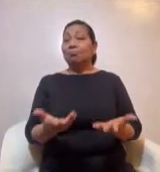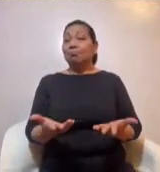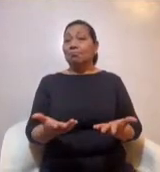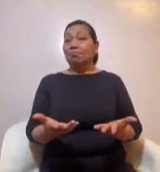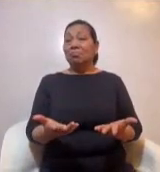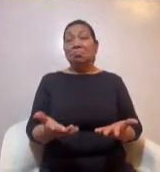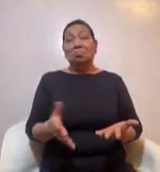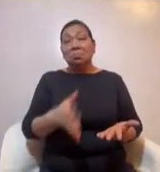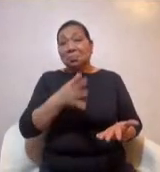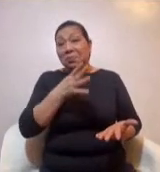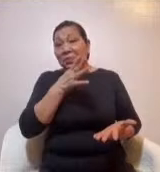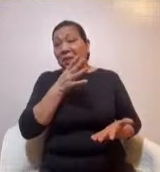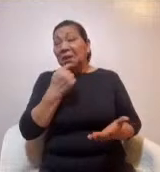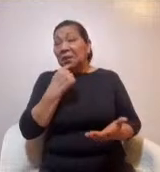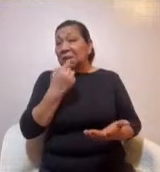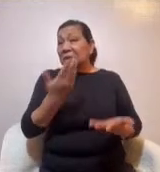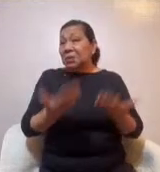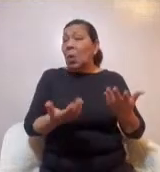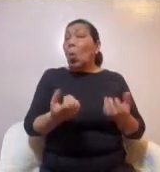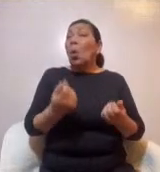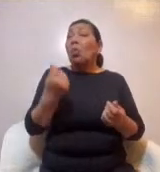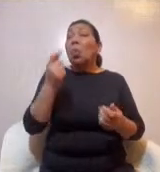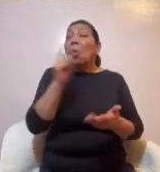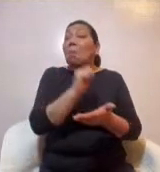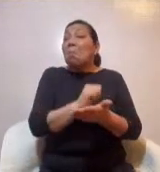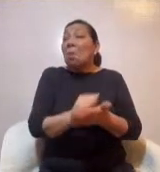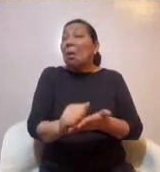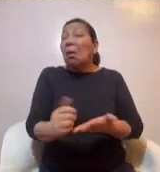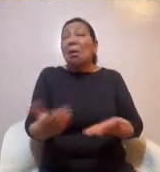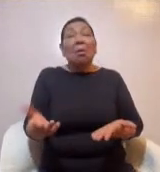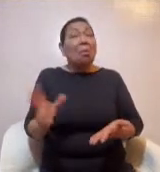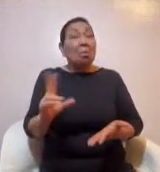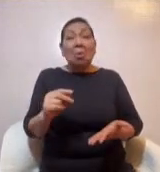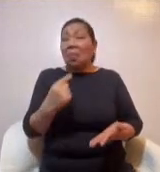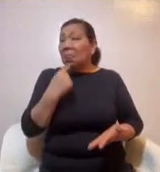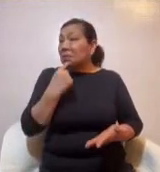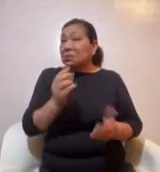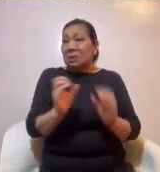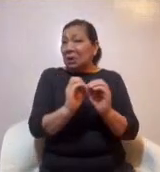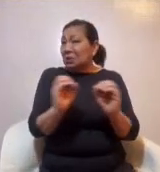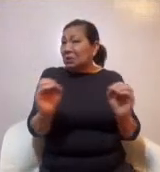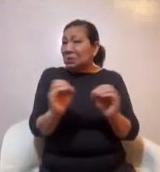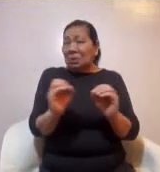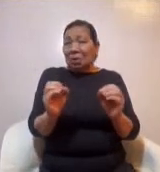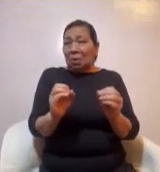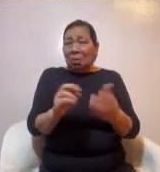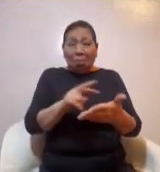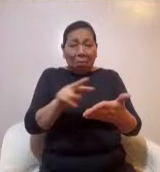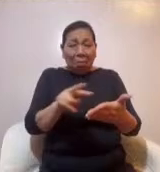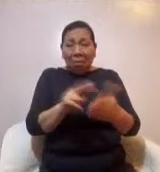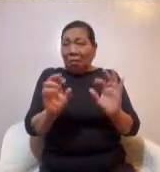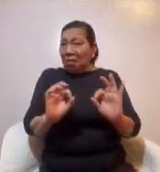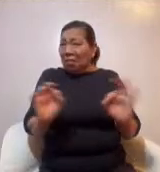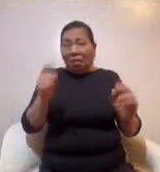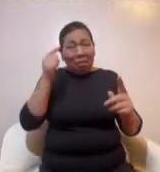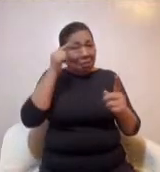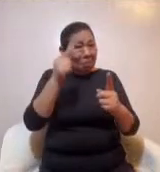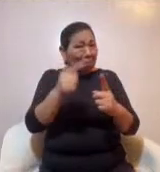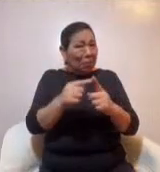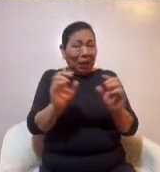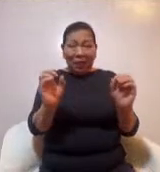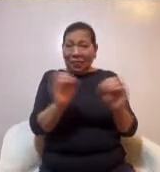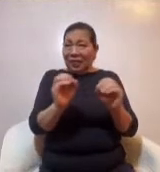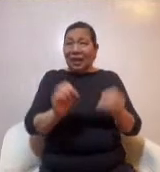observa, no sé, que dicen más o menos cuánto gana al mes, o que no hay ningún